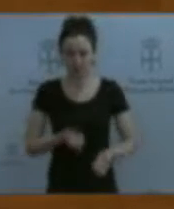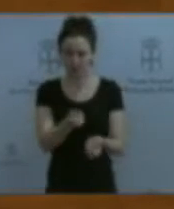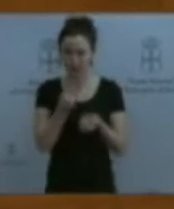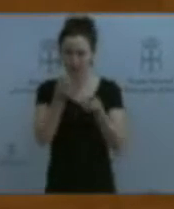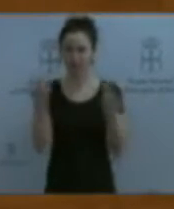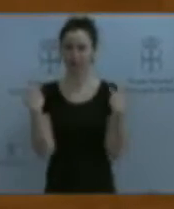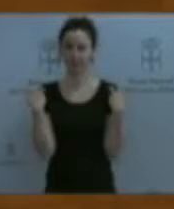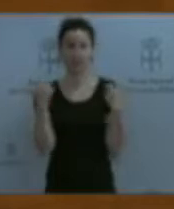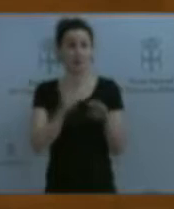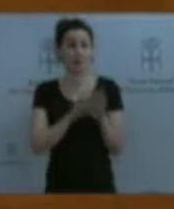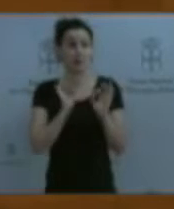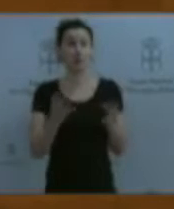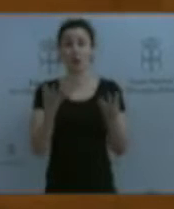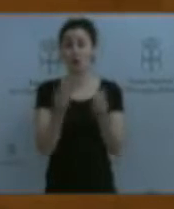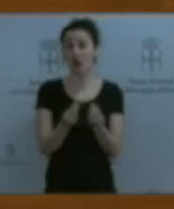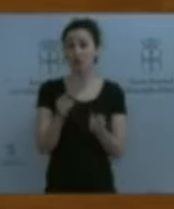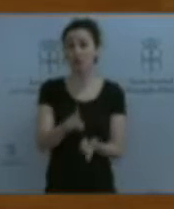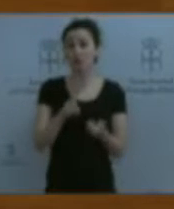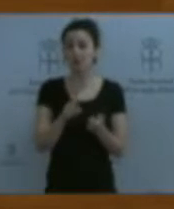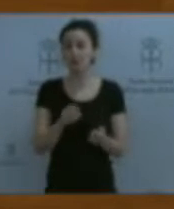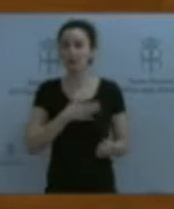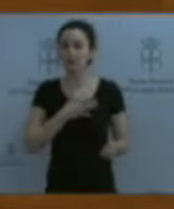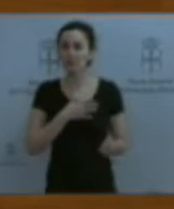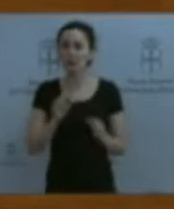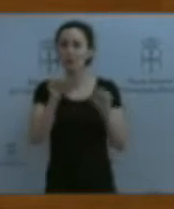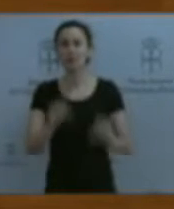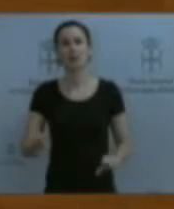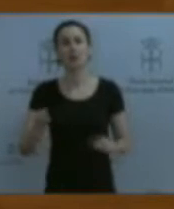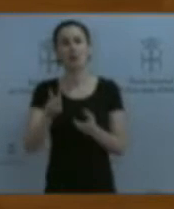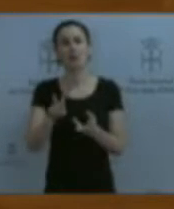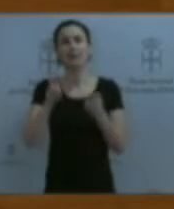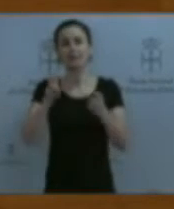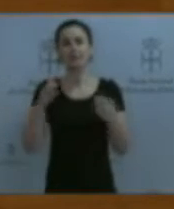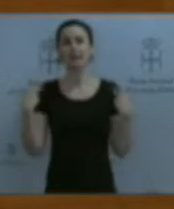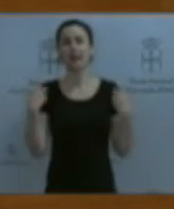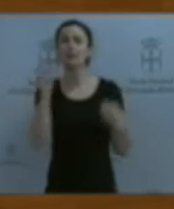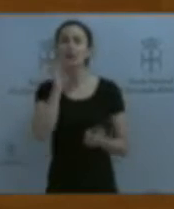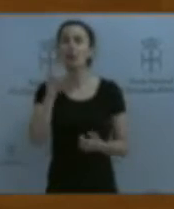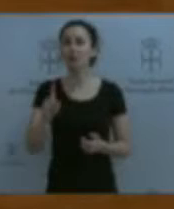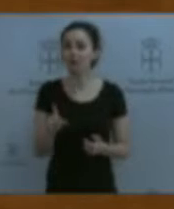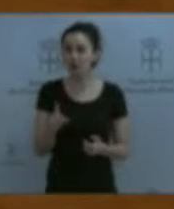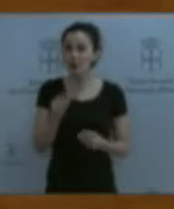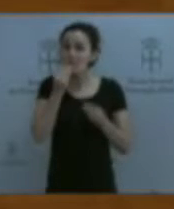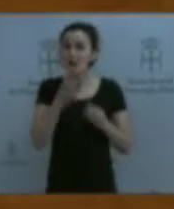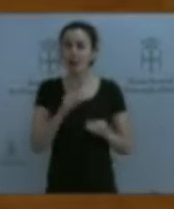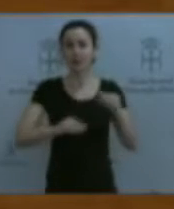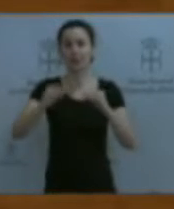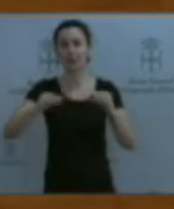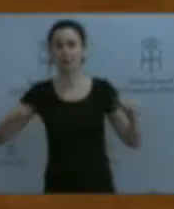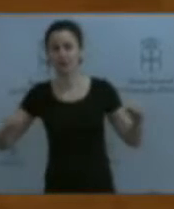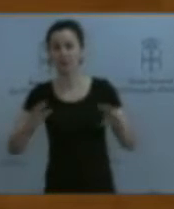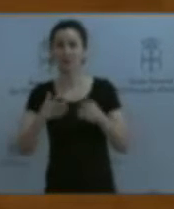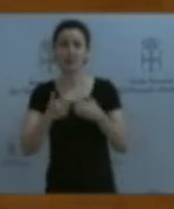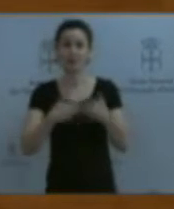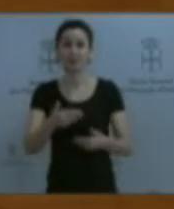y seguiremos trabajando para que Asturias tenga un modelo fiscal propio de las sociedades del siglo XXI, más redistributivo y funcional, a un